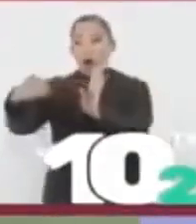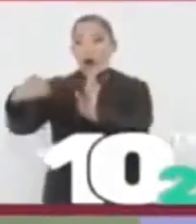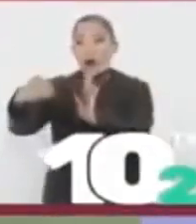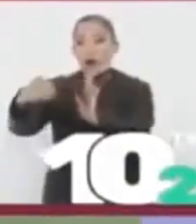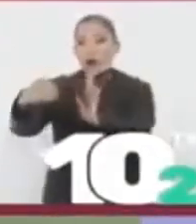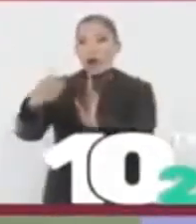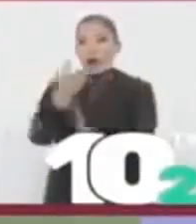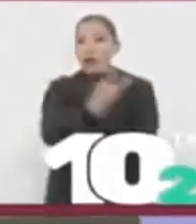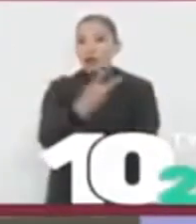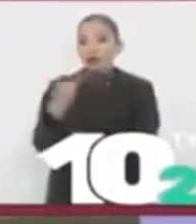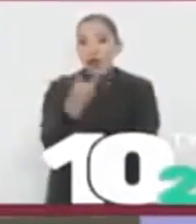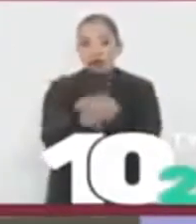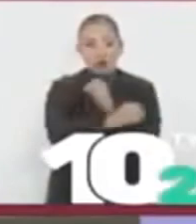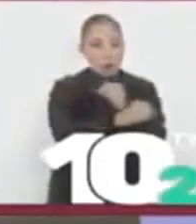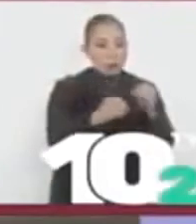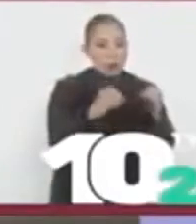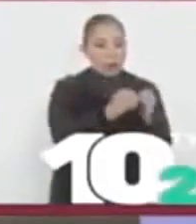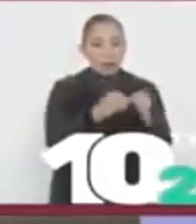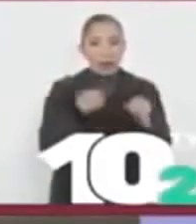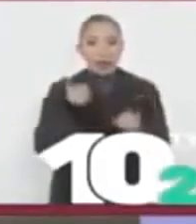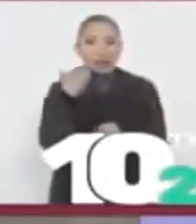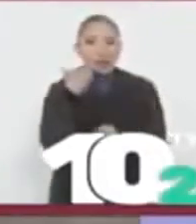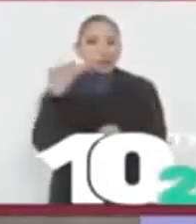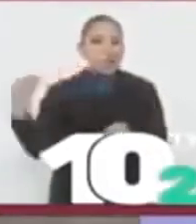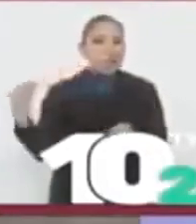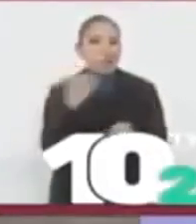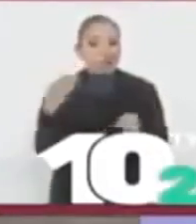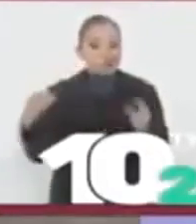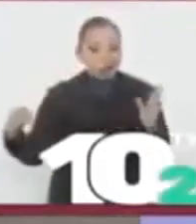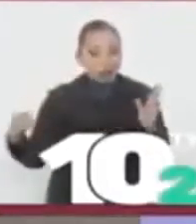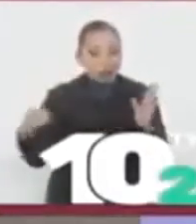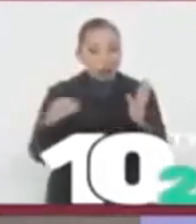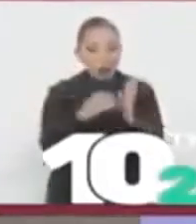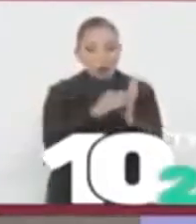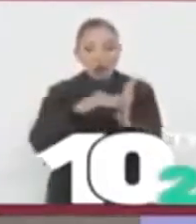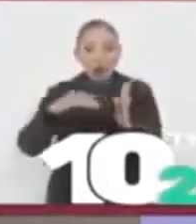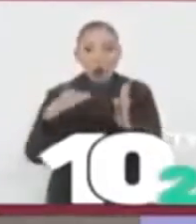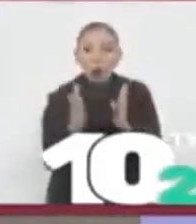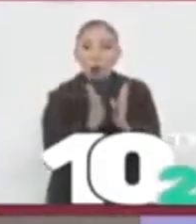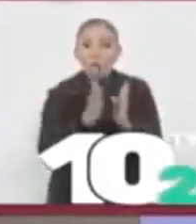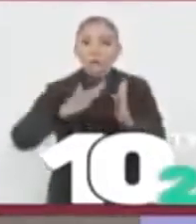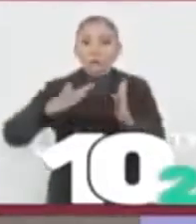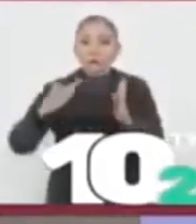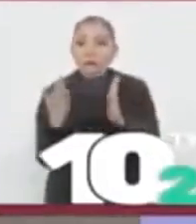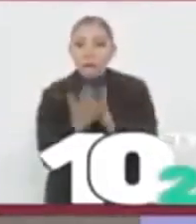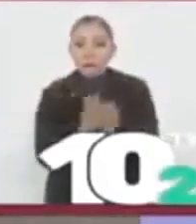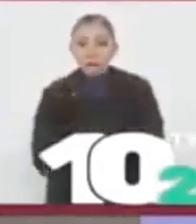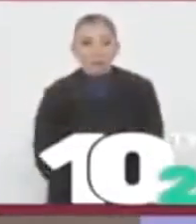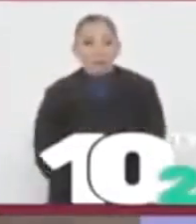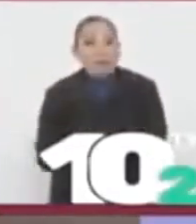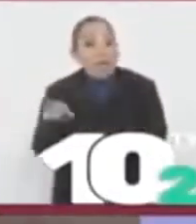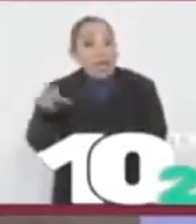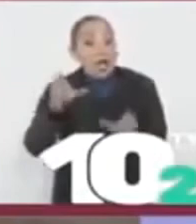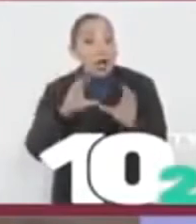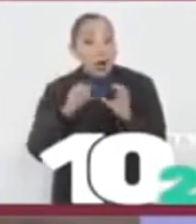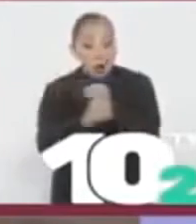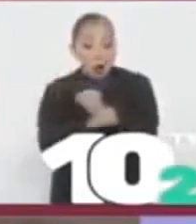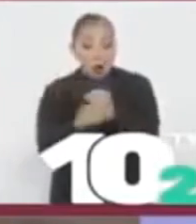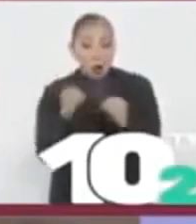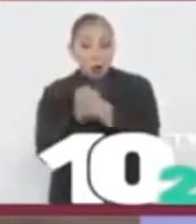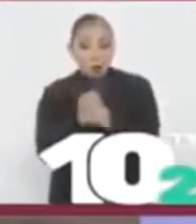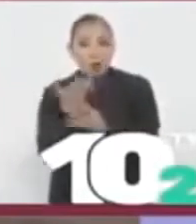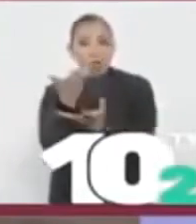raqueta. Ambos cuerpos sufren una deformación a consecuencia de la fuerza de contacto. Los